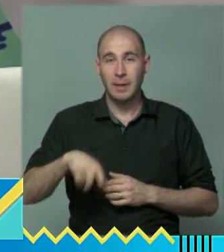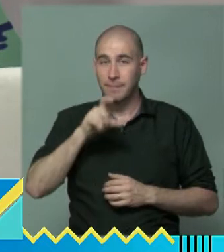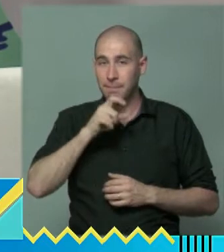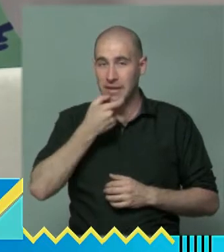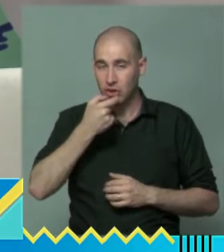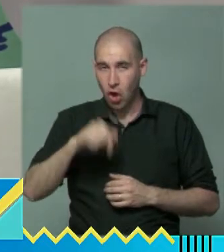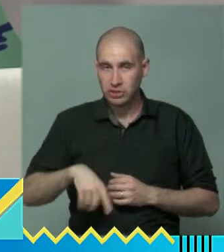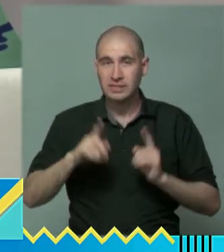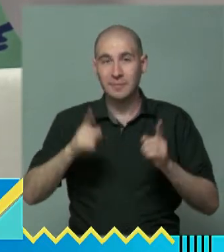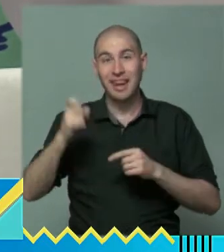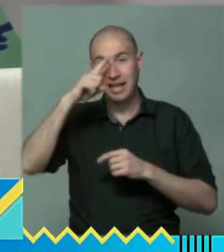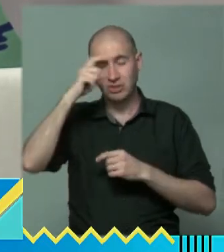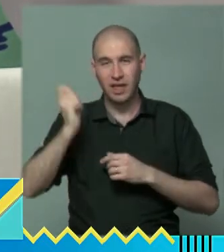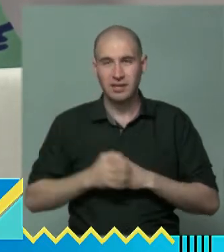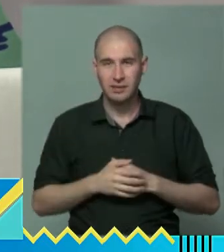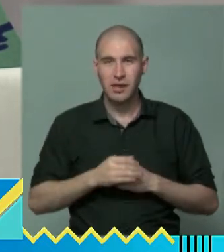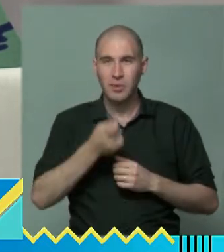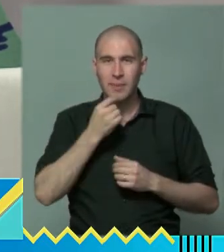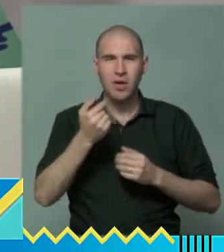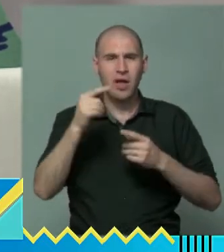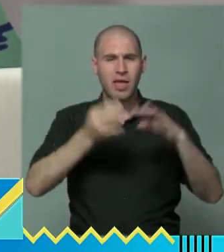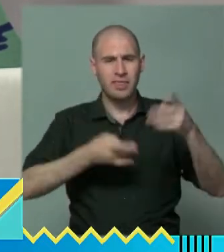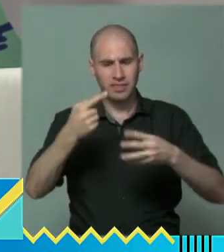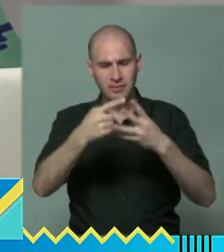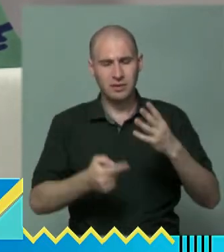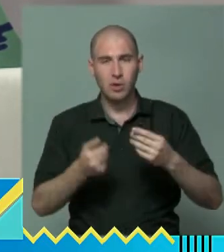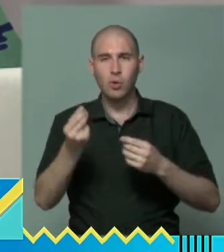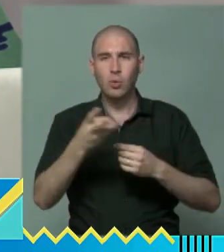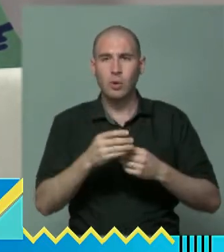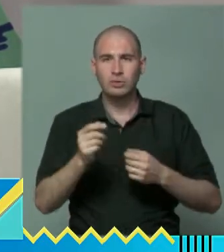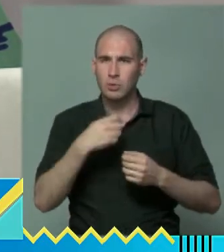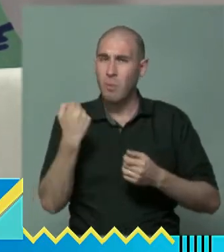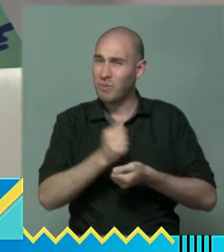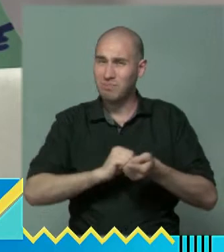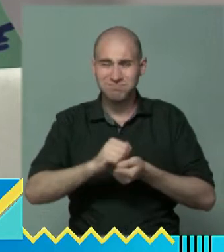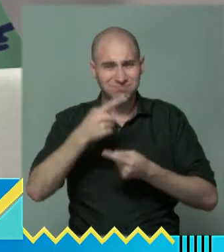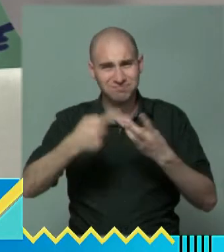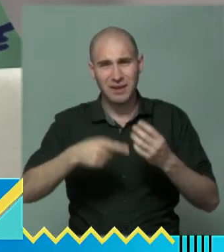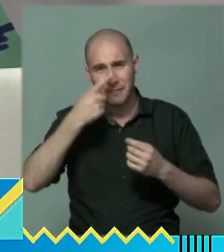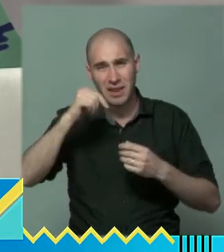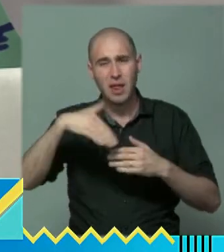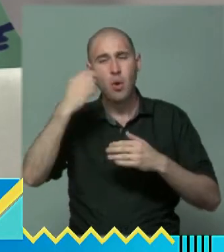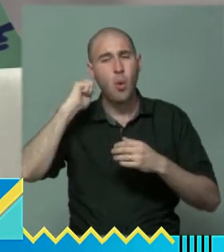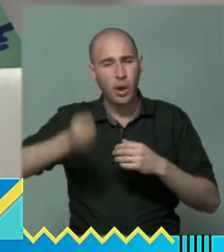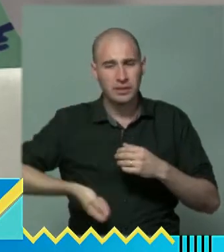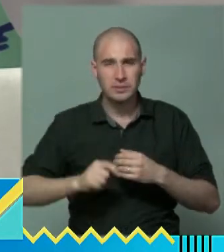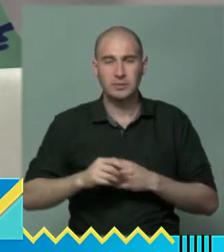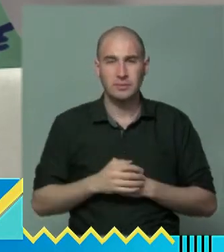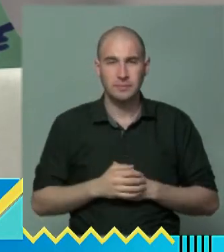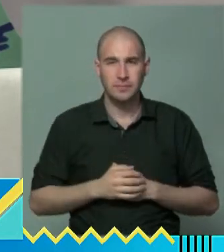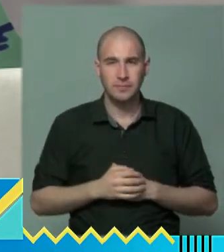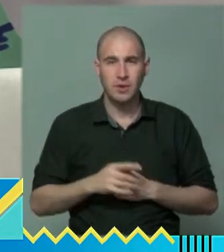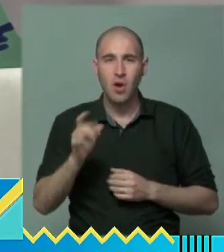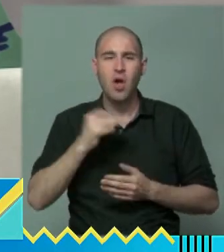de Mendoza o a nivel nacional, si sacás una estadística, ¿cuántos casos importantes de corrupción terminan en un juicio y terminan con